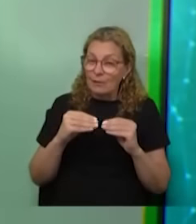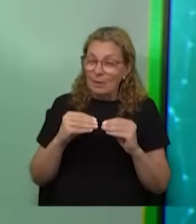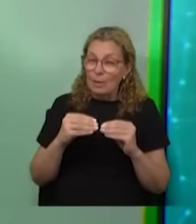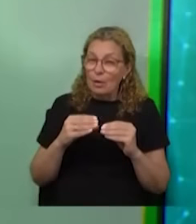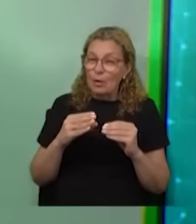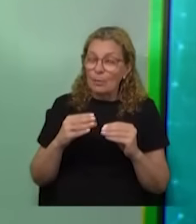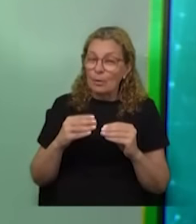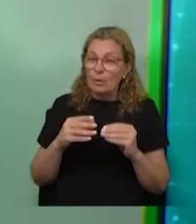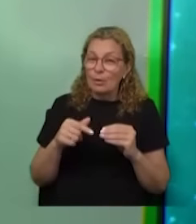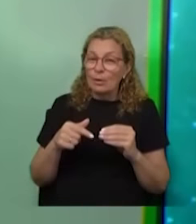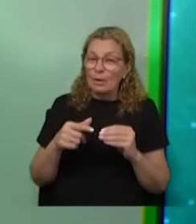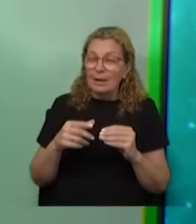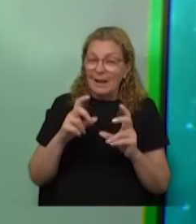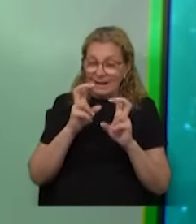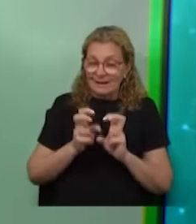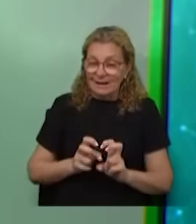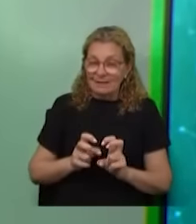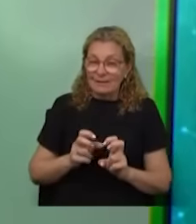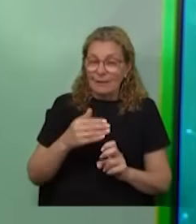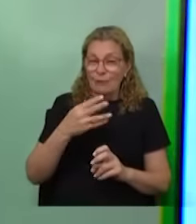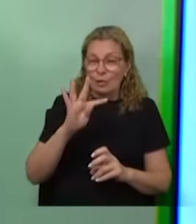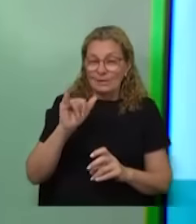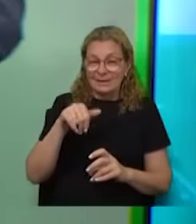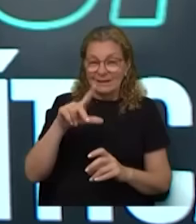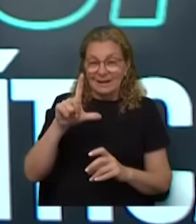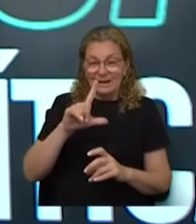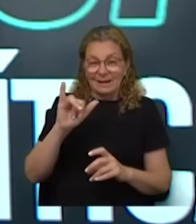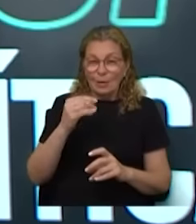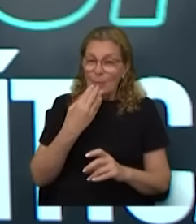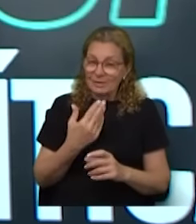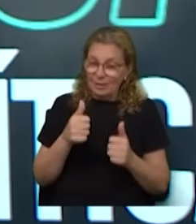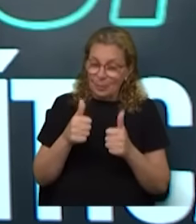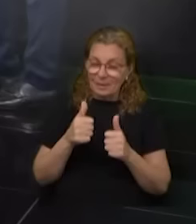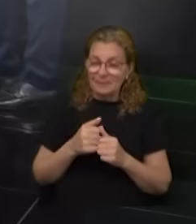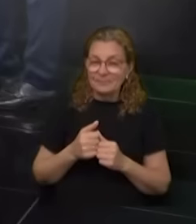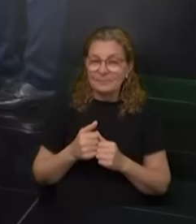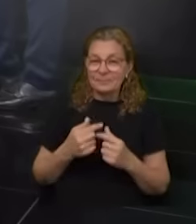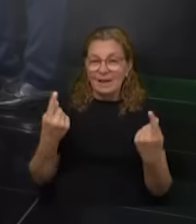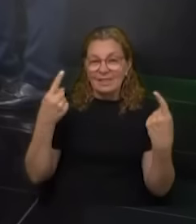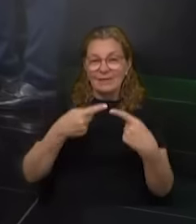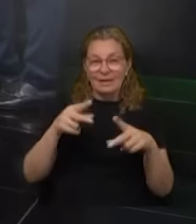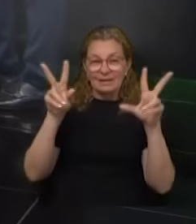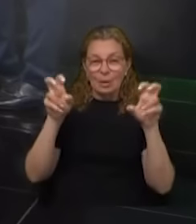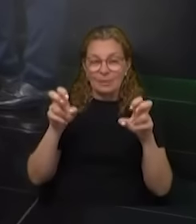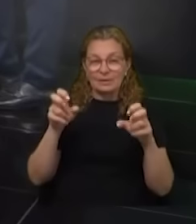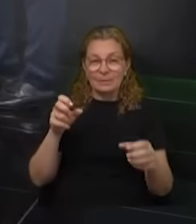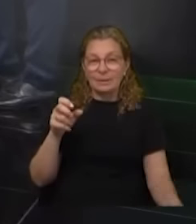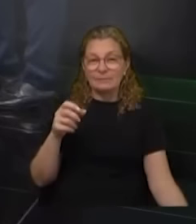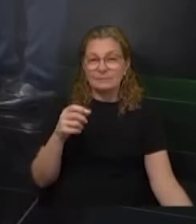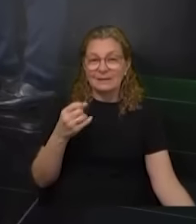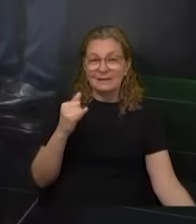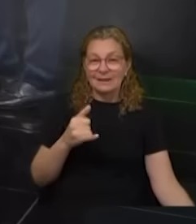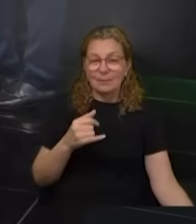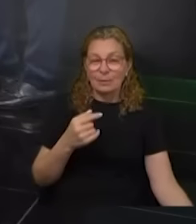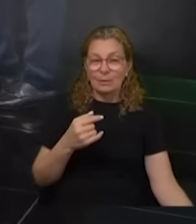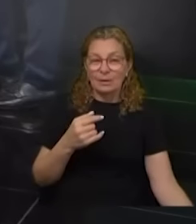comenta a continuación en su columna de análisis Eduardo Cómo te va Eduardo qué tal Martín Cómo estás debate como tema debate que tenemos